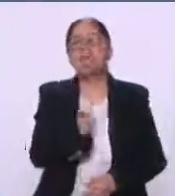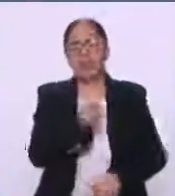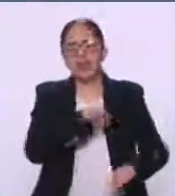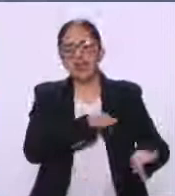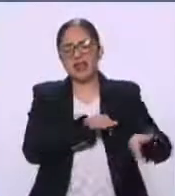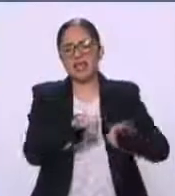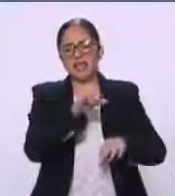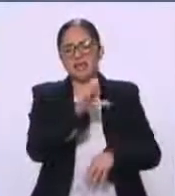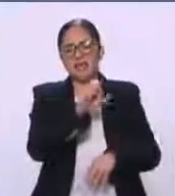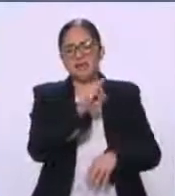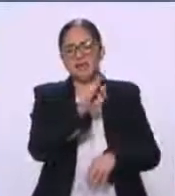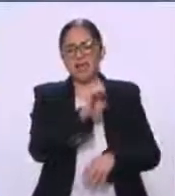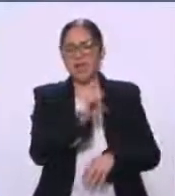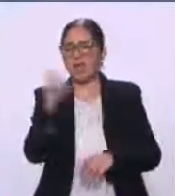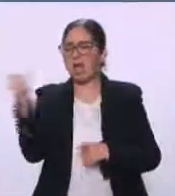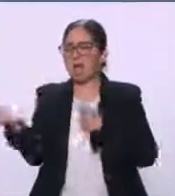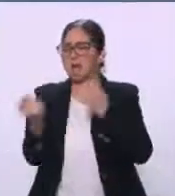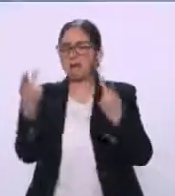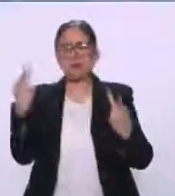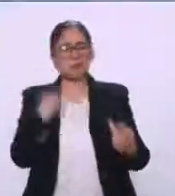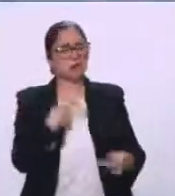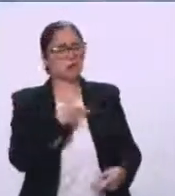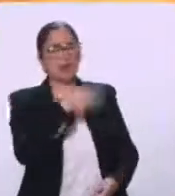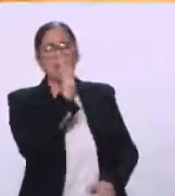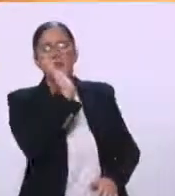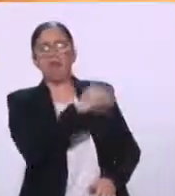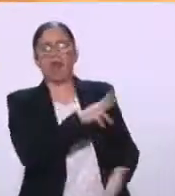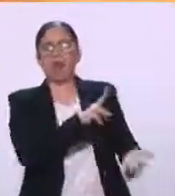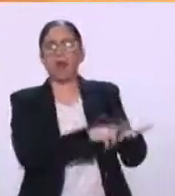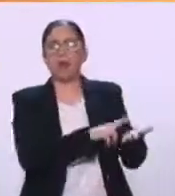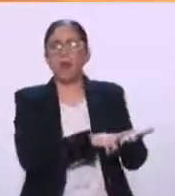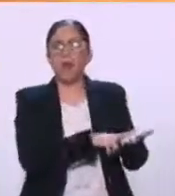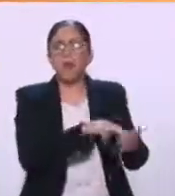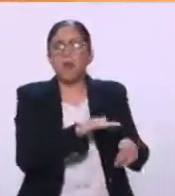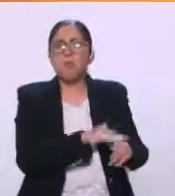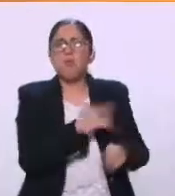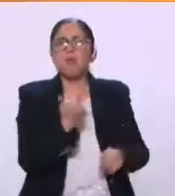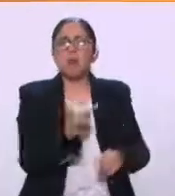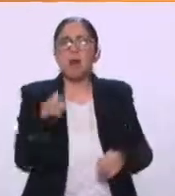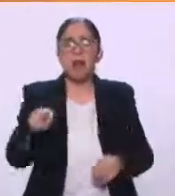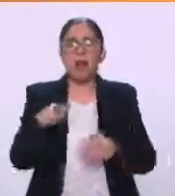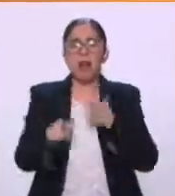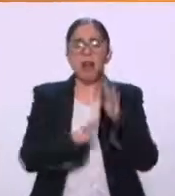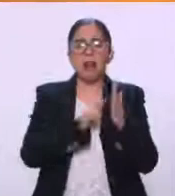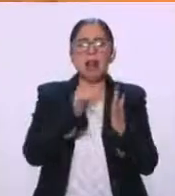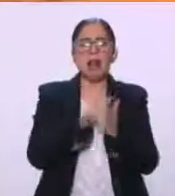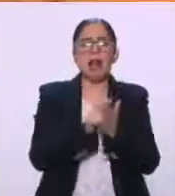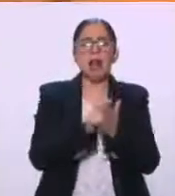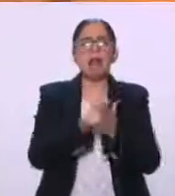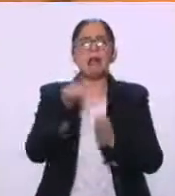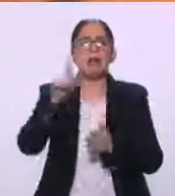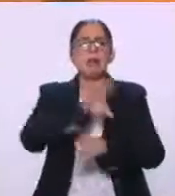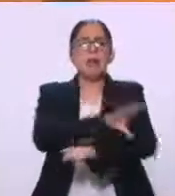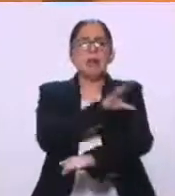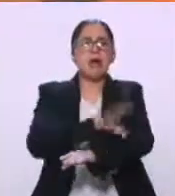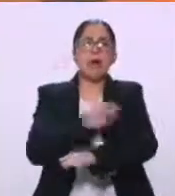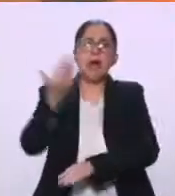justo valor porque la reforma energética deja una serie de contratos